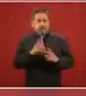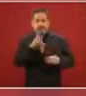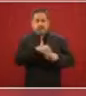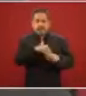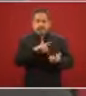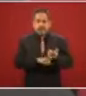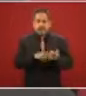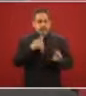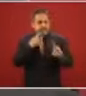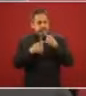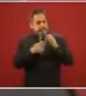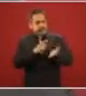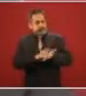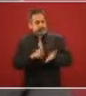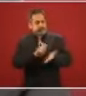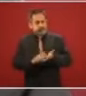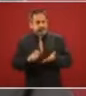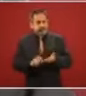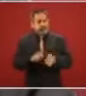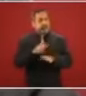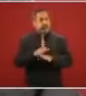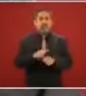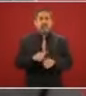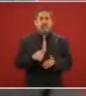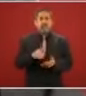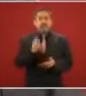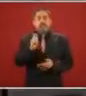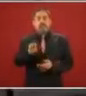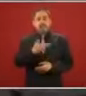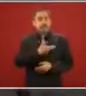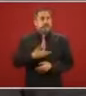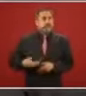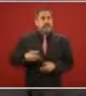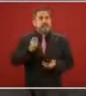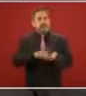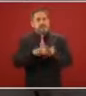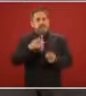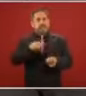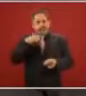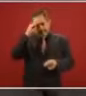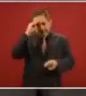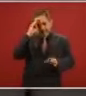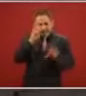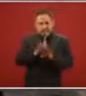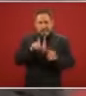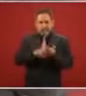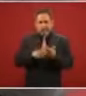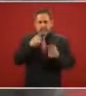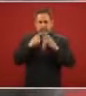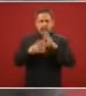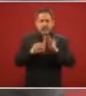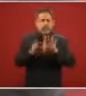escribía sobre el actual presidente lo que pensaba en